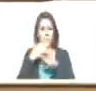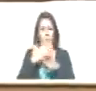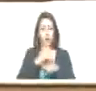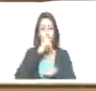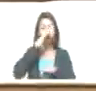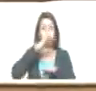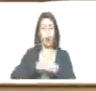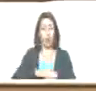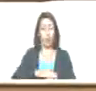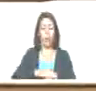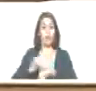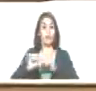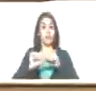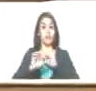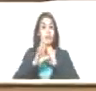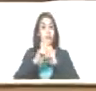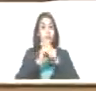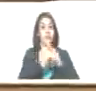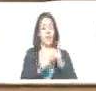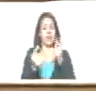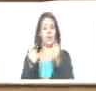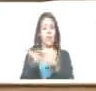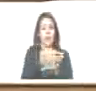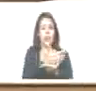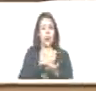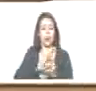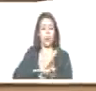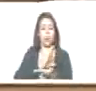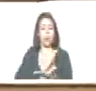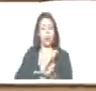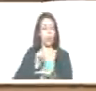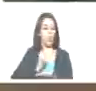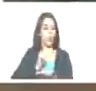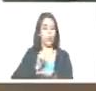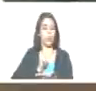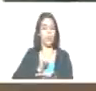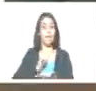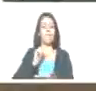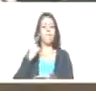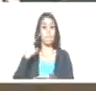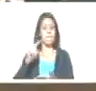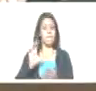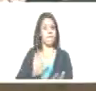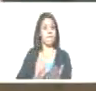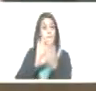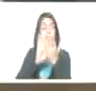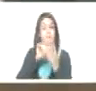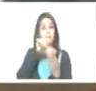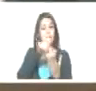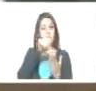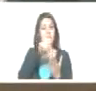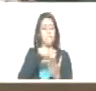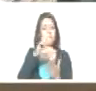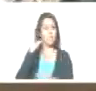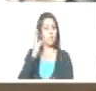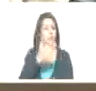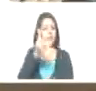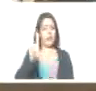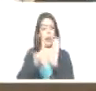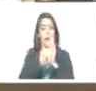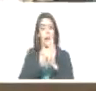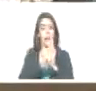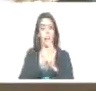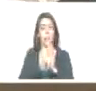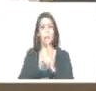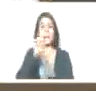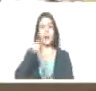actos lesivos contra los dineros de la República, sea quien sea, tendrá que enfrentar el peso de la ley. Y